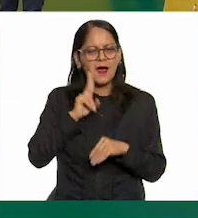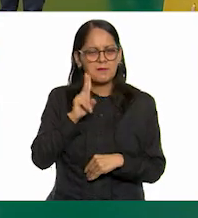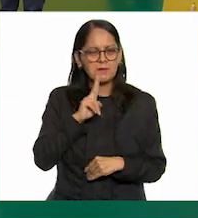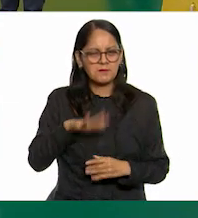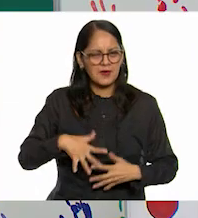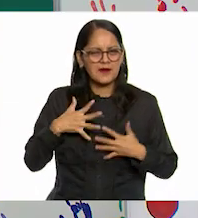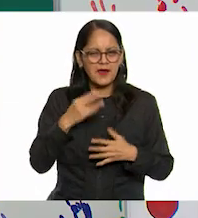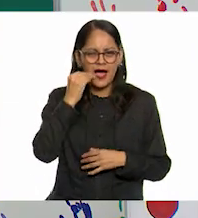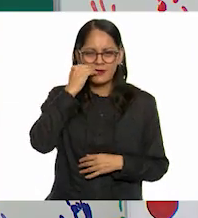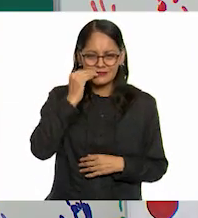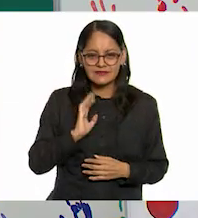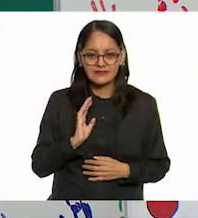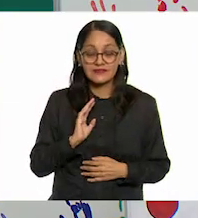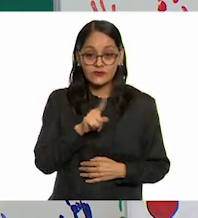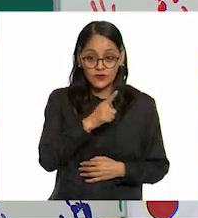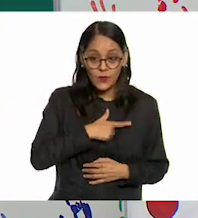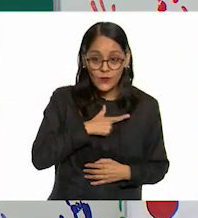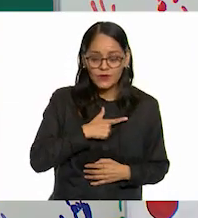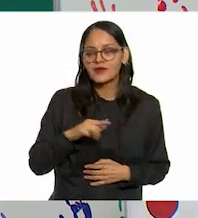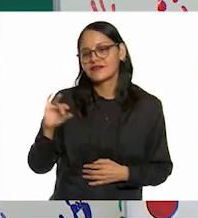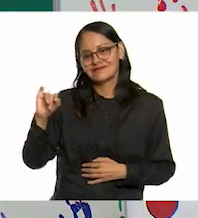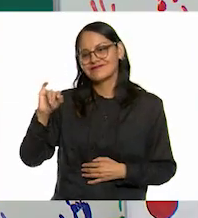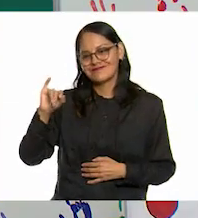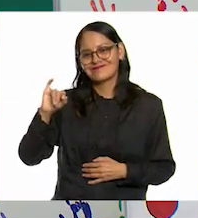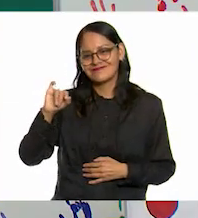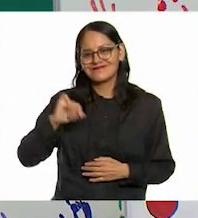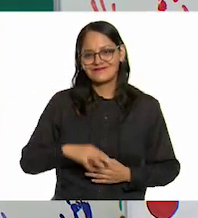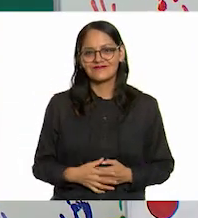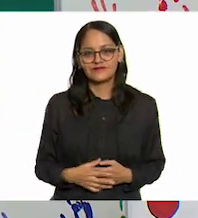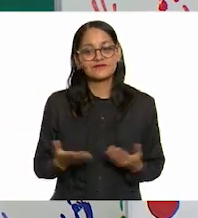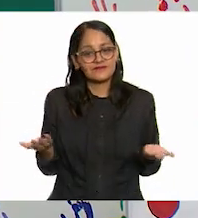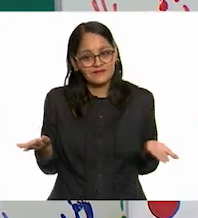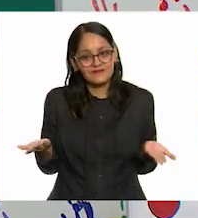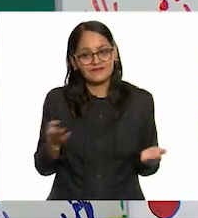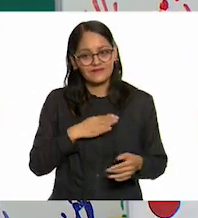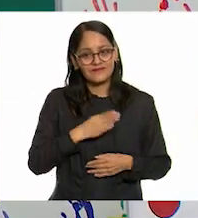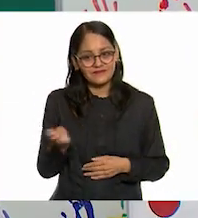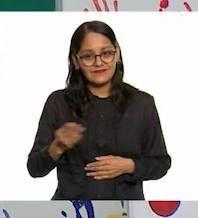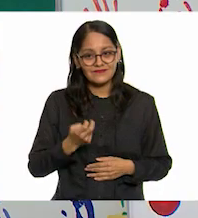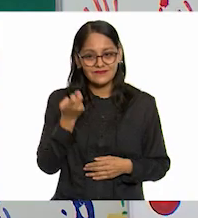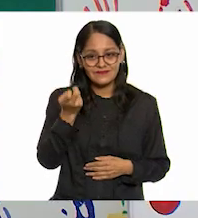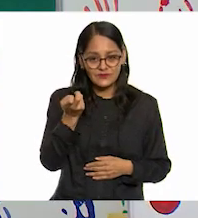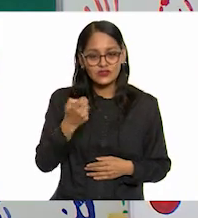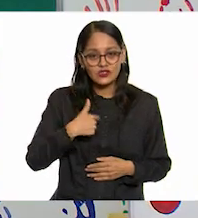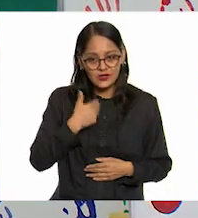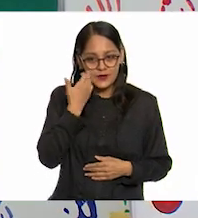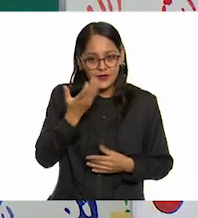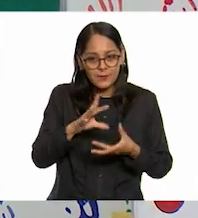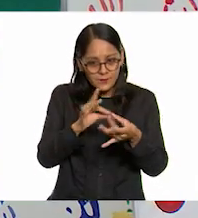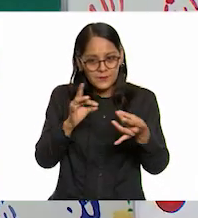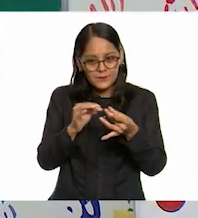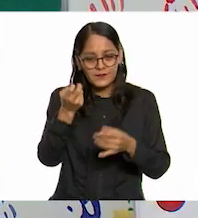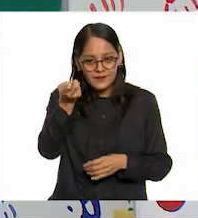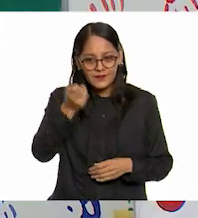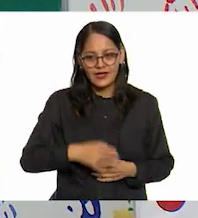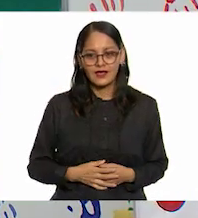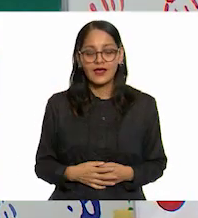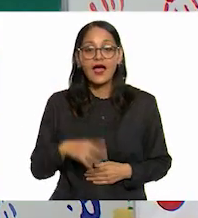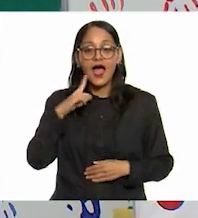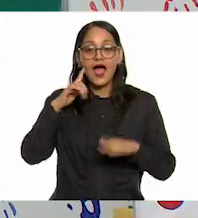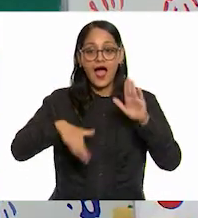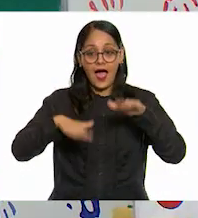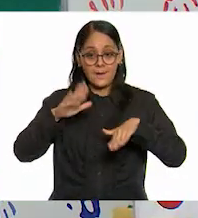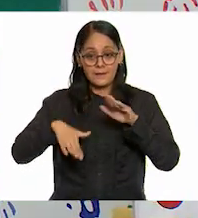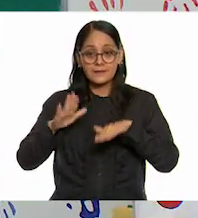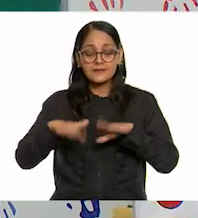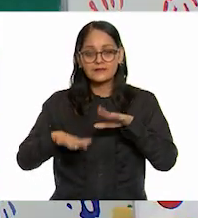¿no? Sí, exactamente. Exactamente. Pues bueno, eso es lo que yo te quería demostrar, que en muchas